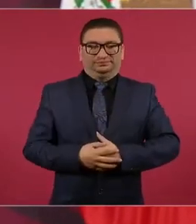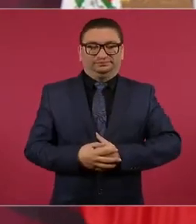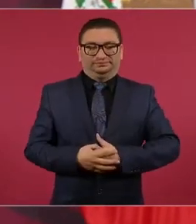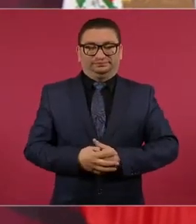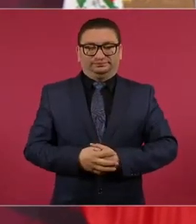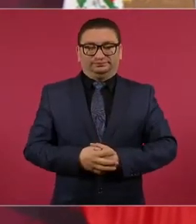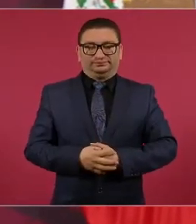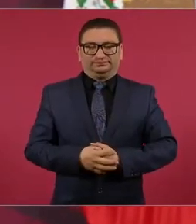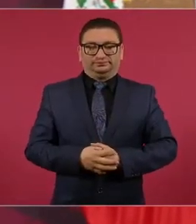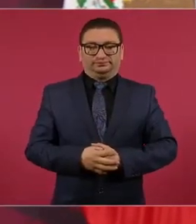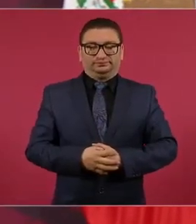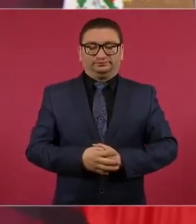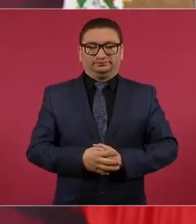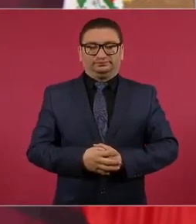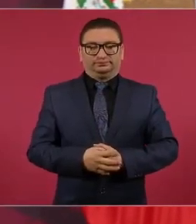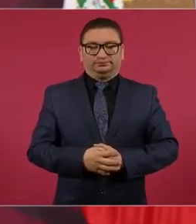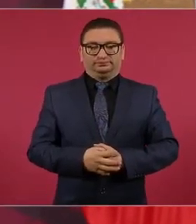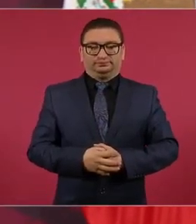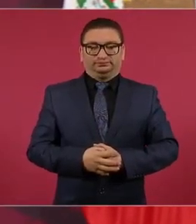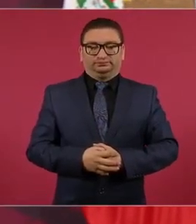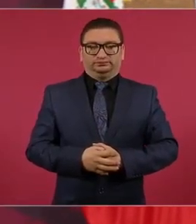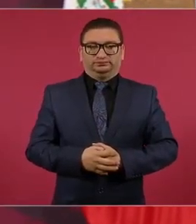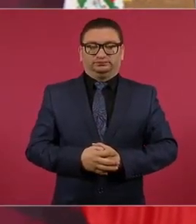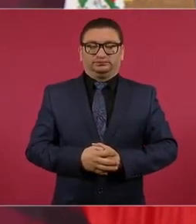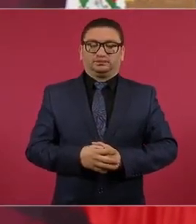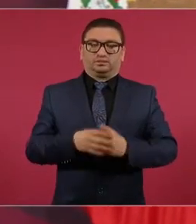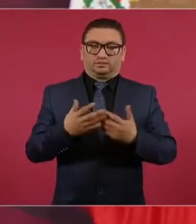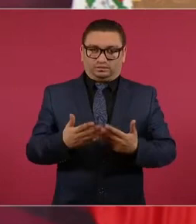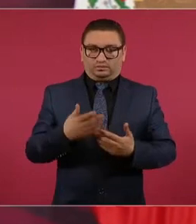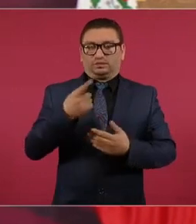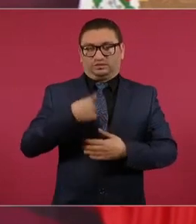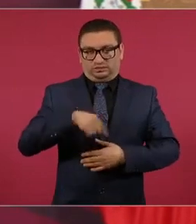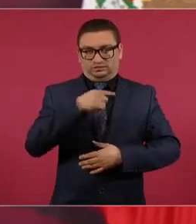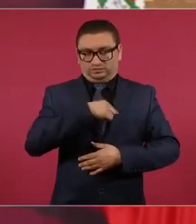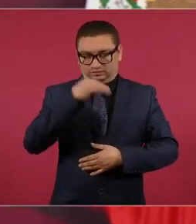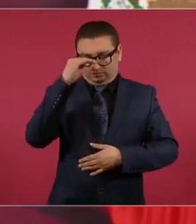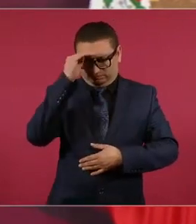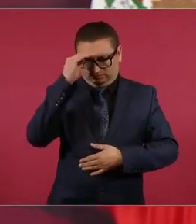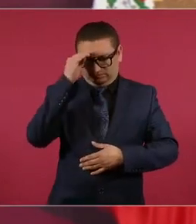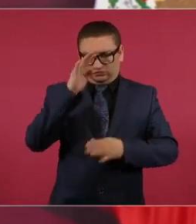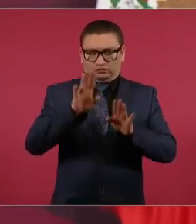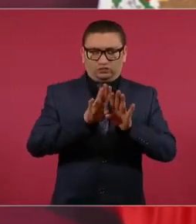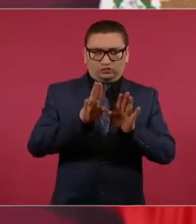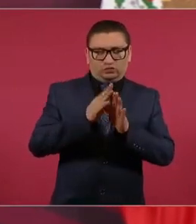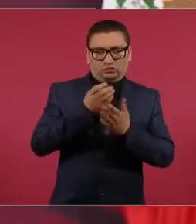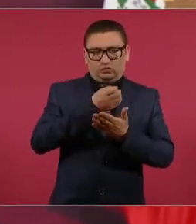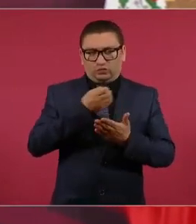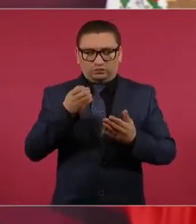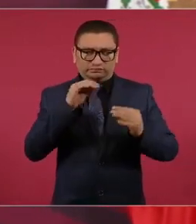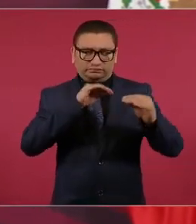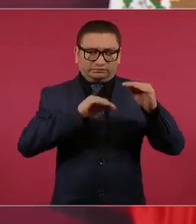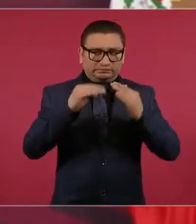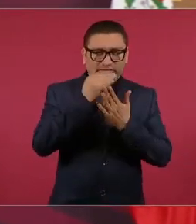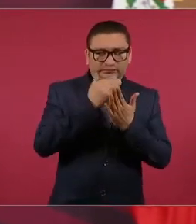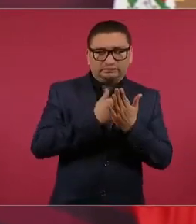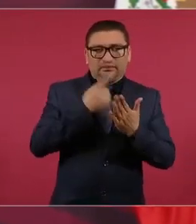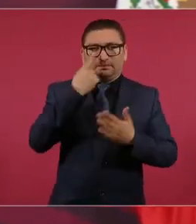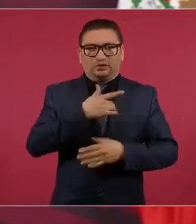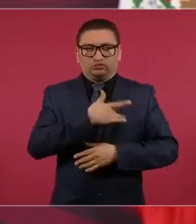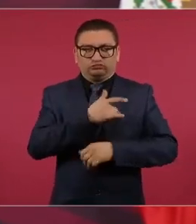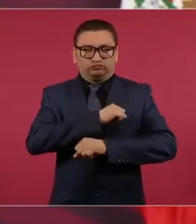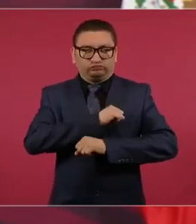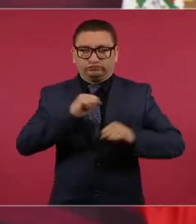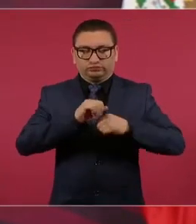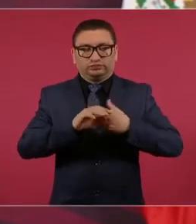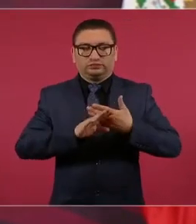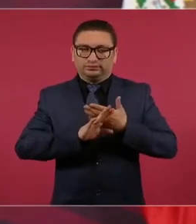país y estamos eh llevando a cabo un plan para prevenir infartos y